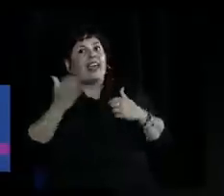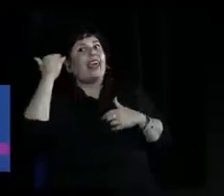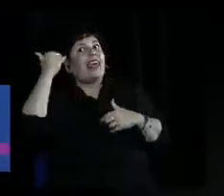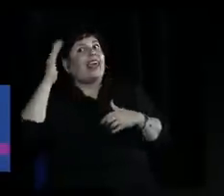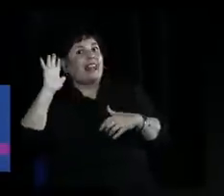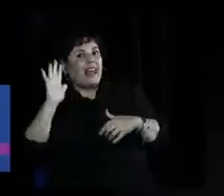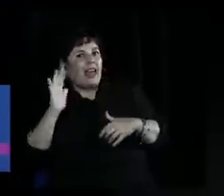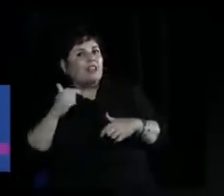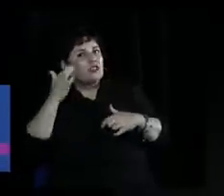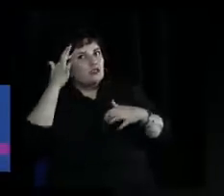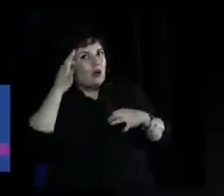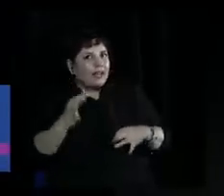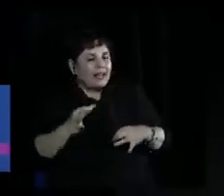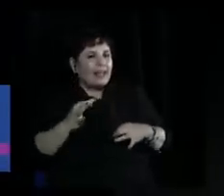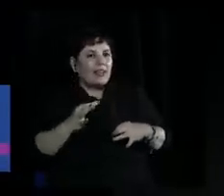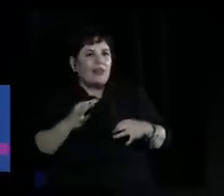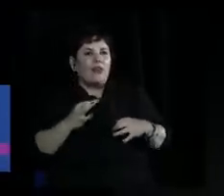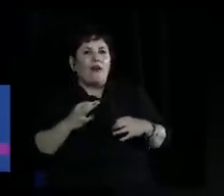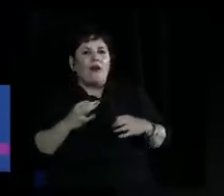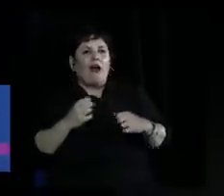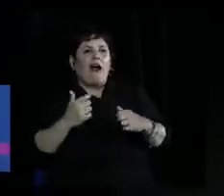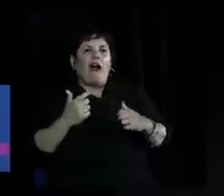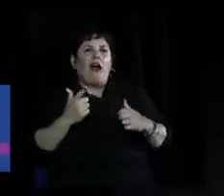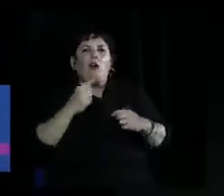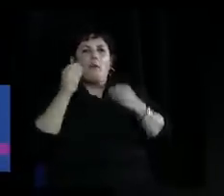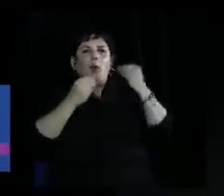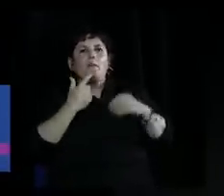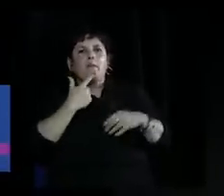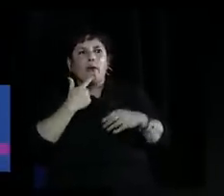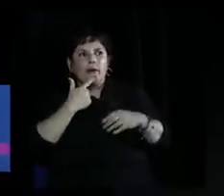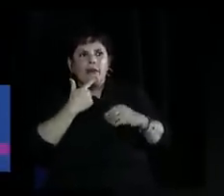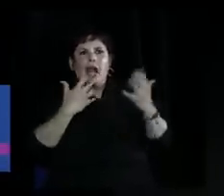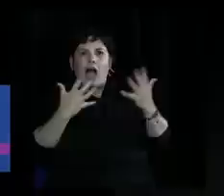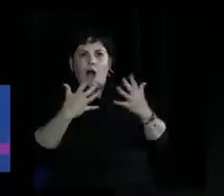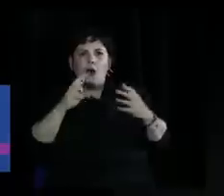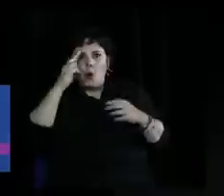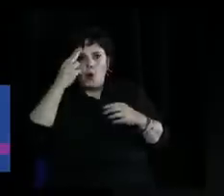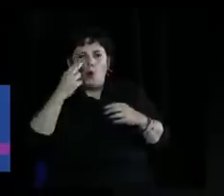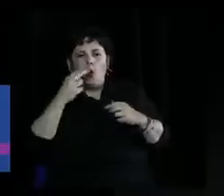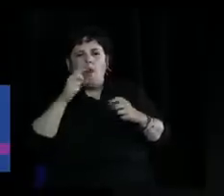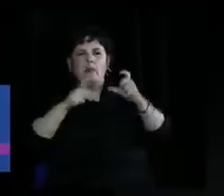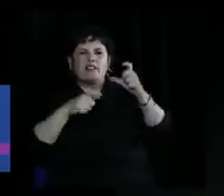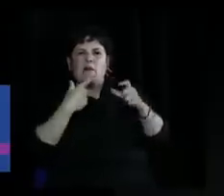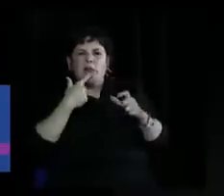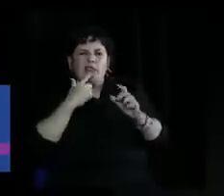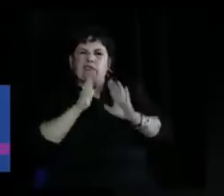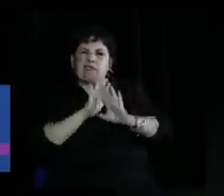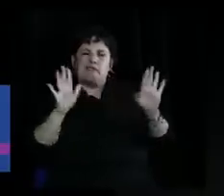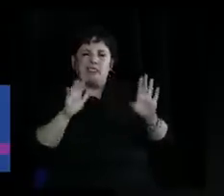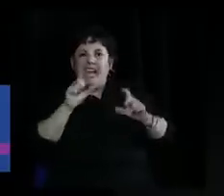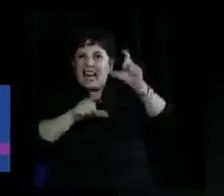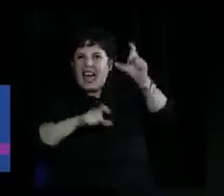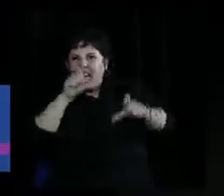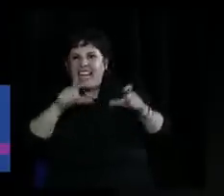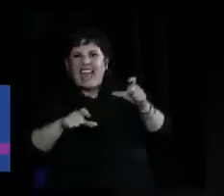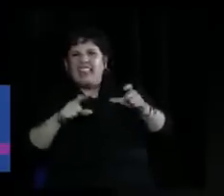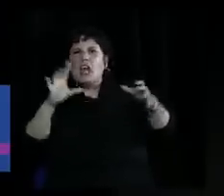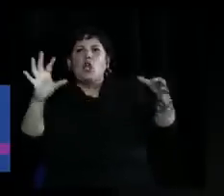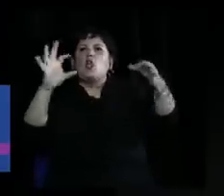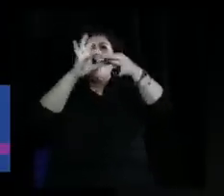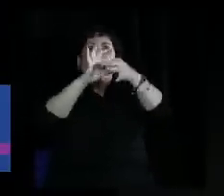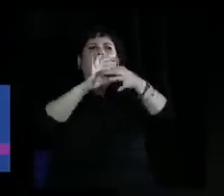Era. Yo creo que la despolitización ha avanzado muchísimo en el Uruguay. Creo que la gente de verdad no une